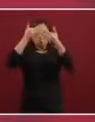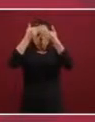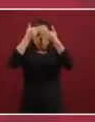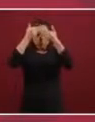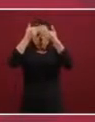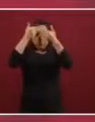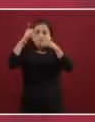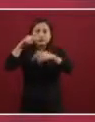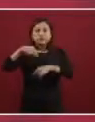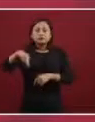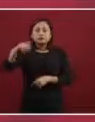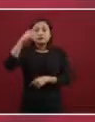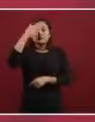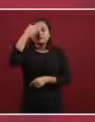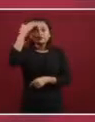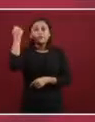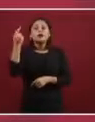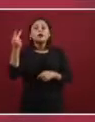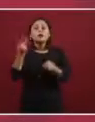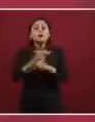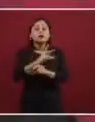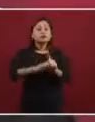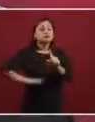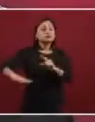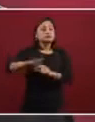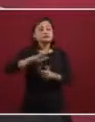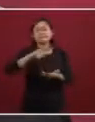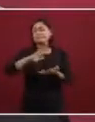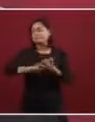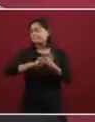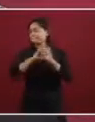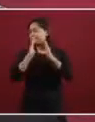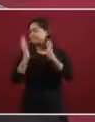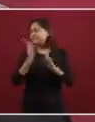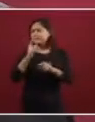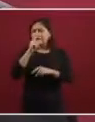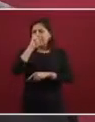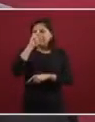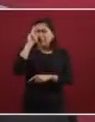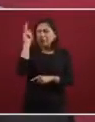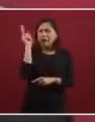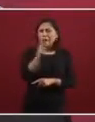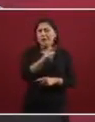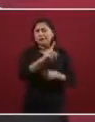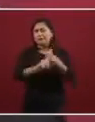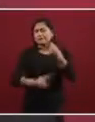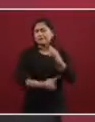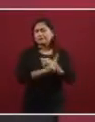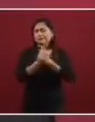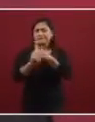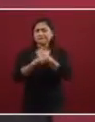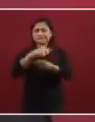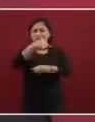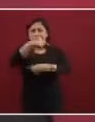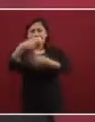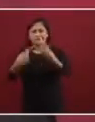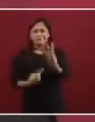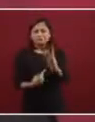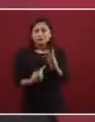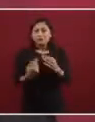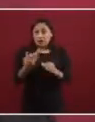y que se iba a provocar inseguridad y violencia, todo lo que